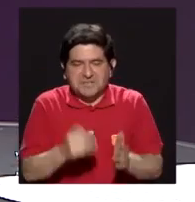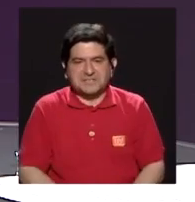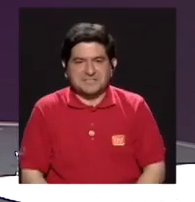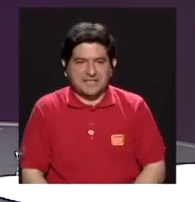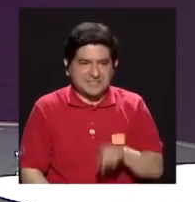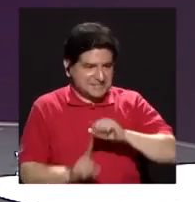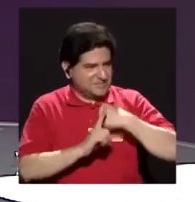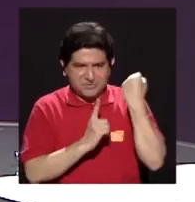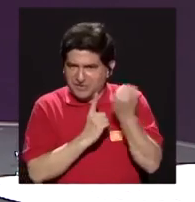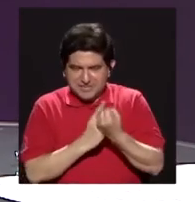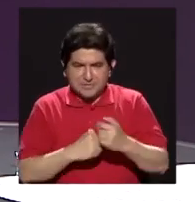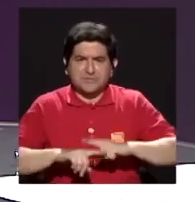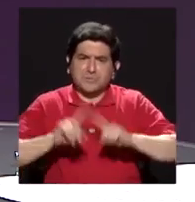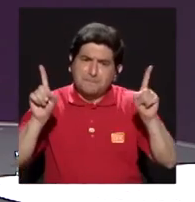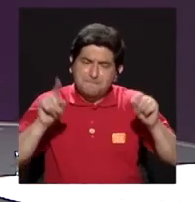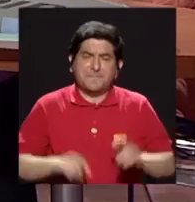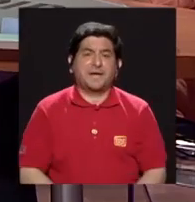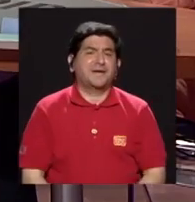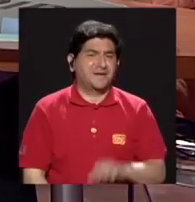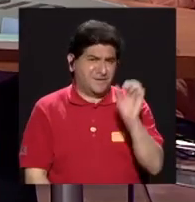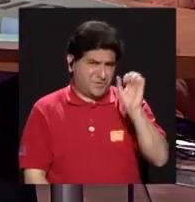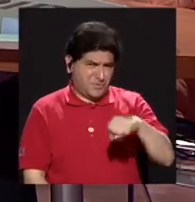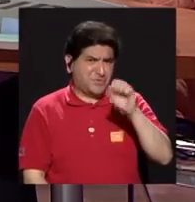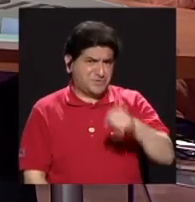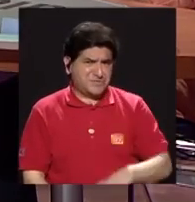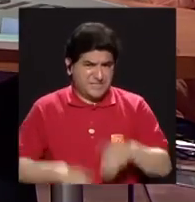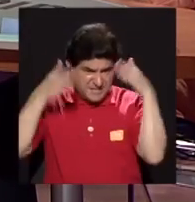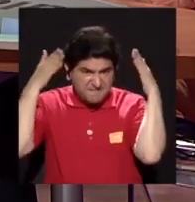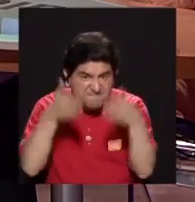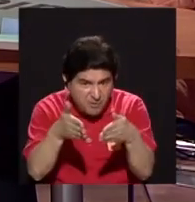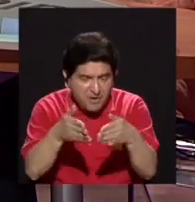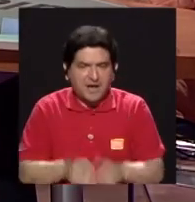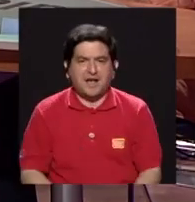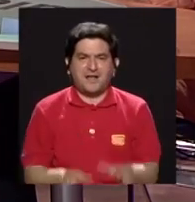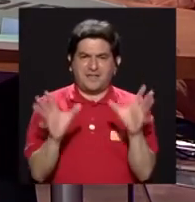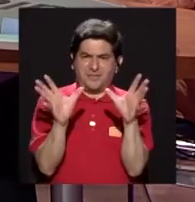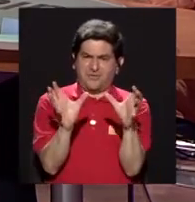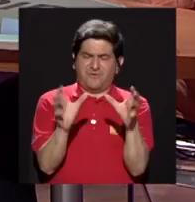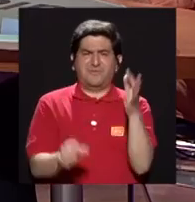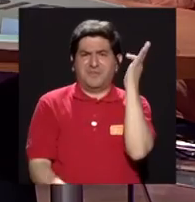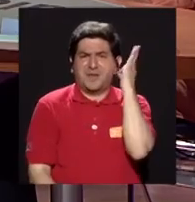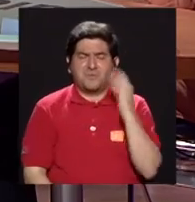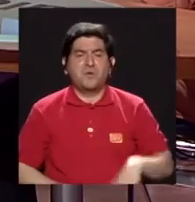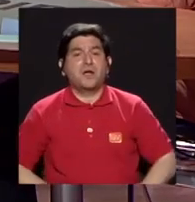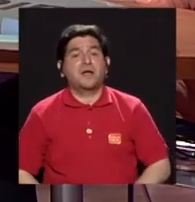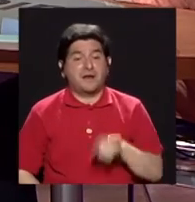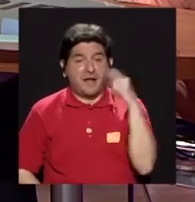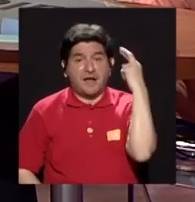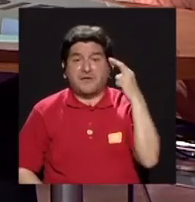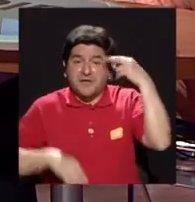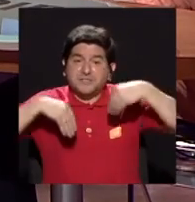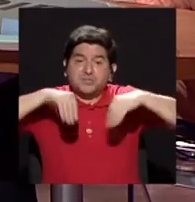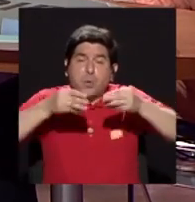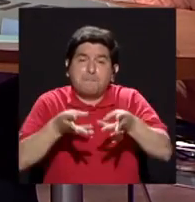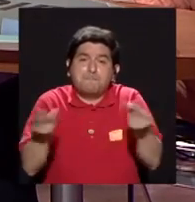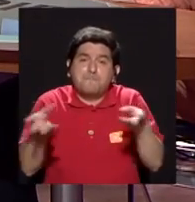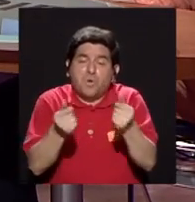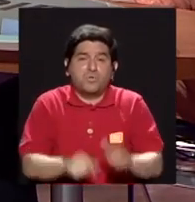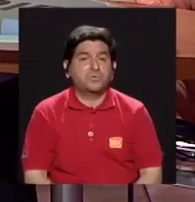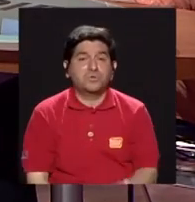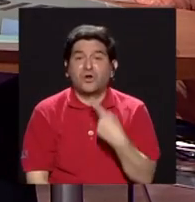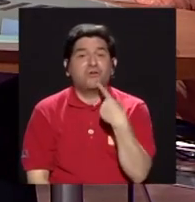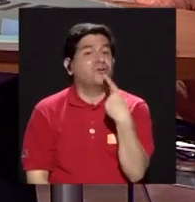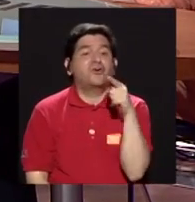impúdico pero si se está centrando en el trasero de las mujeres para vender el producto porque ni siquiera dice